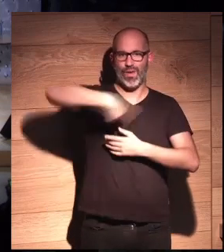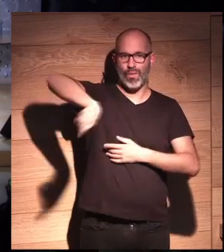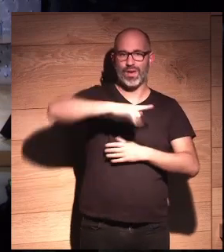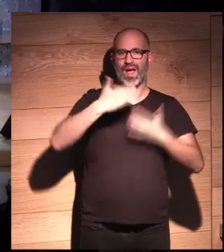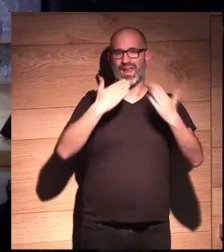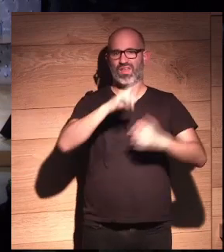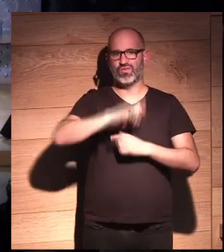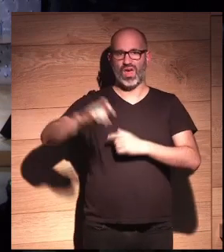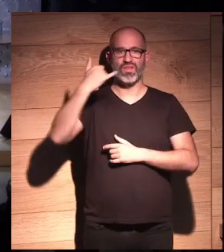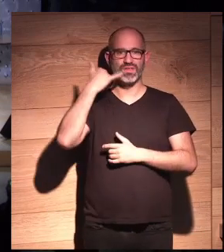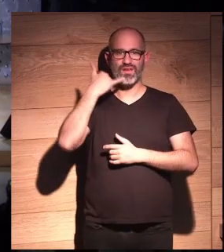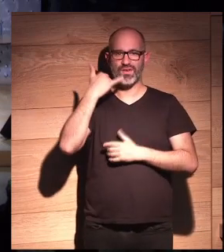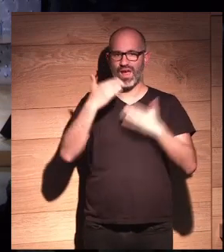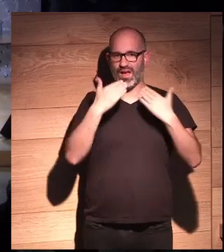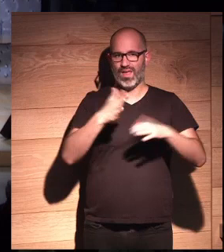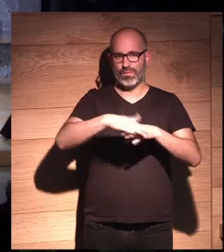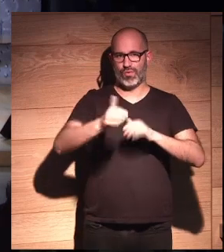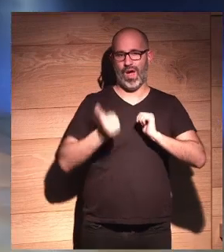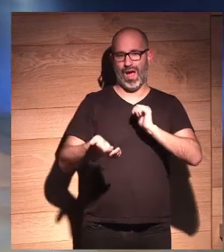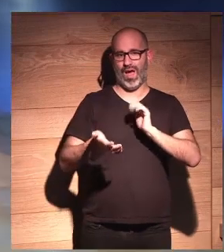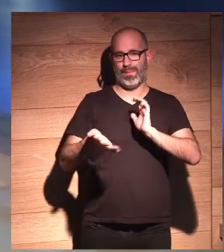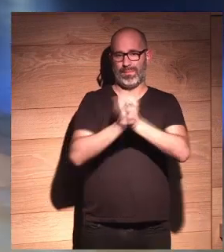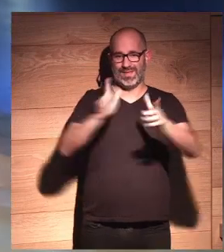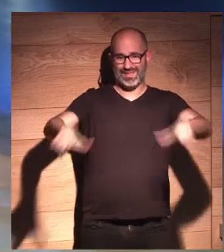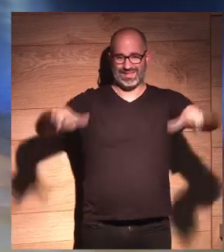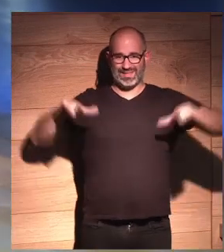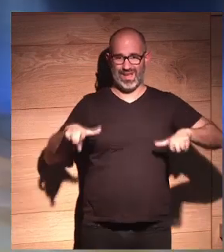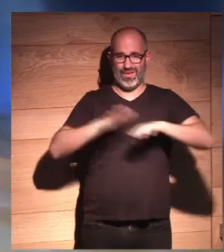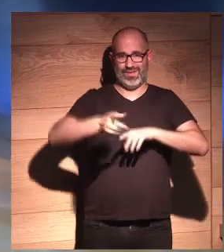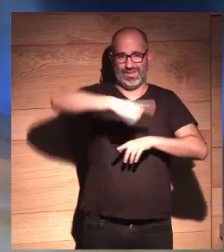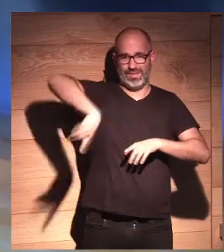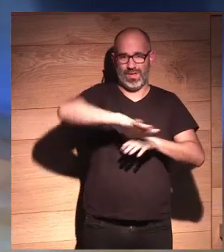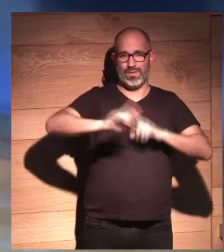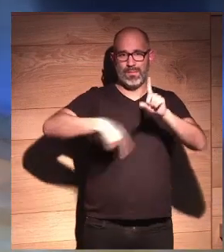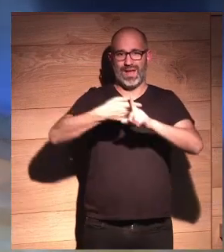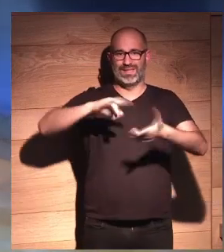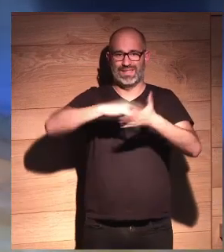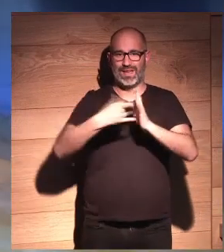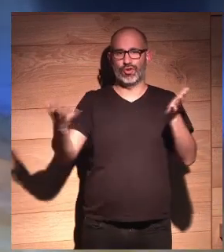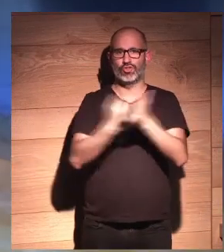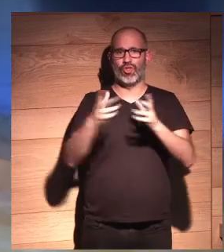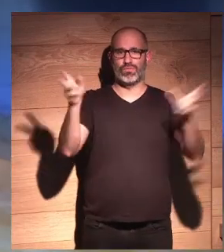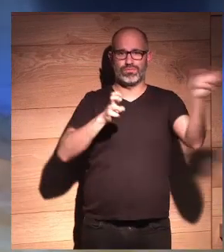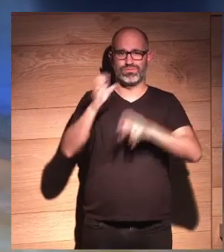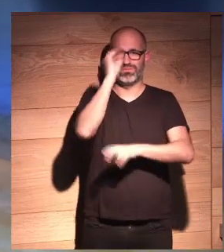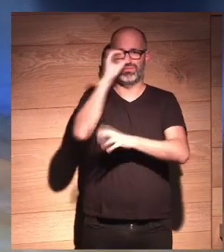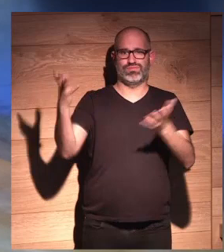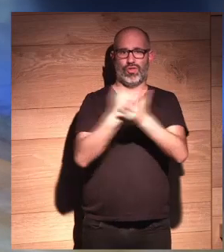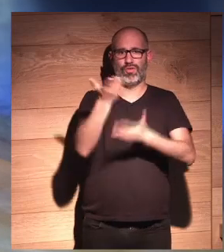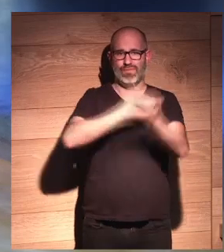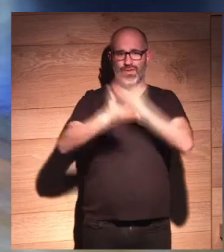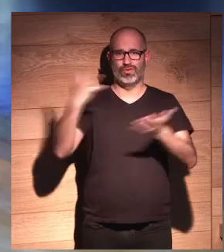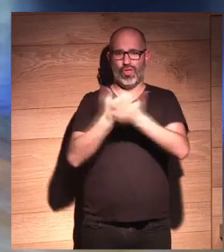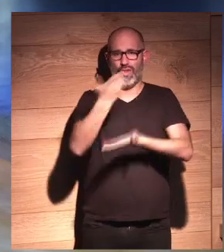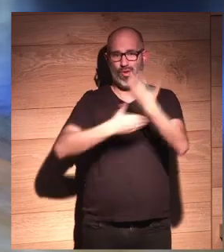la Fundación Telefónica que nos ha prestado este maravilloso espacio, a los técnicos y también a todos los ponentes que habéis venido hoy, a todas las personas que nos